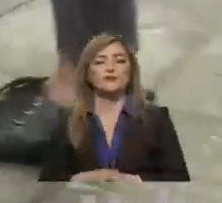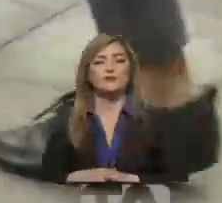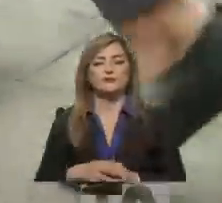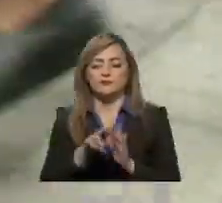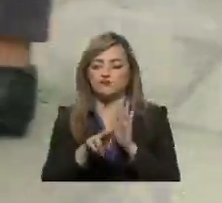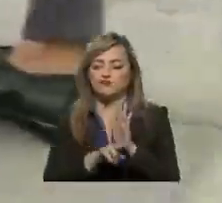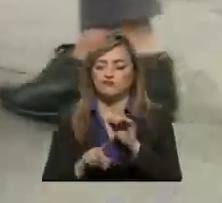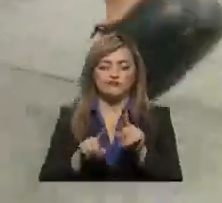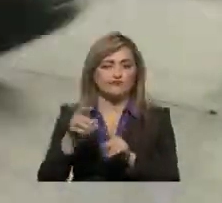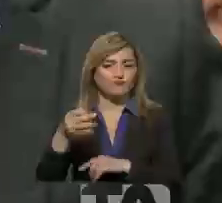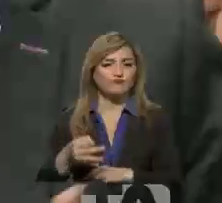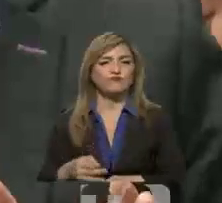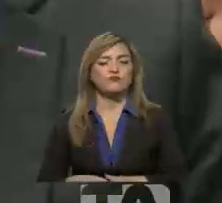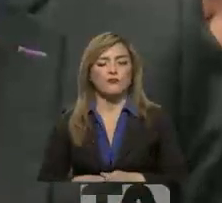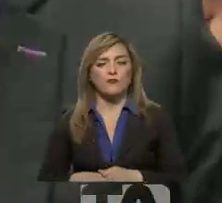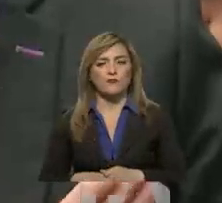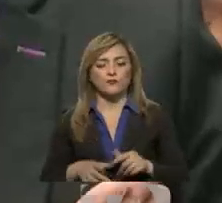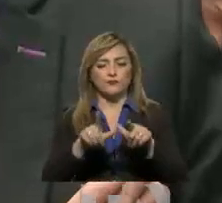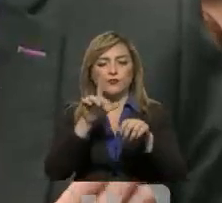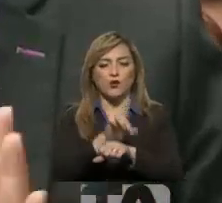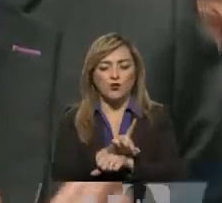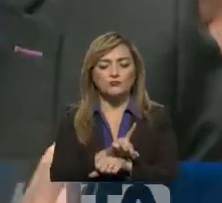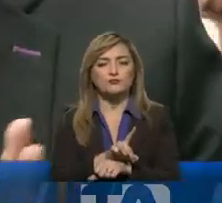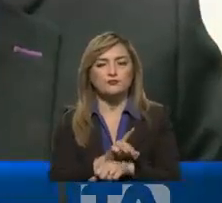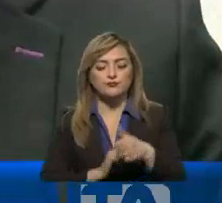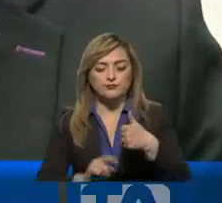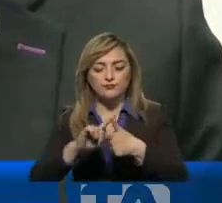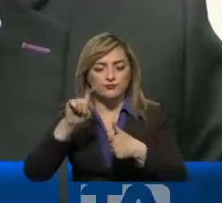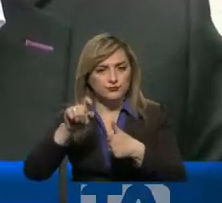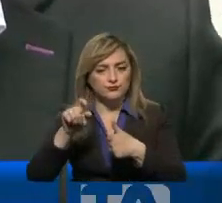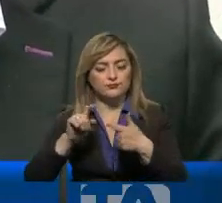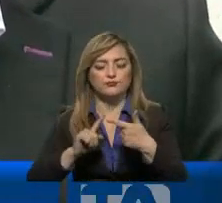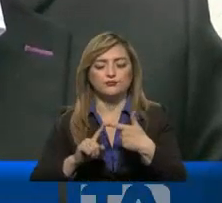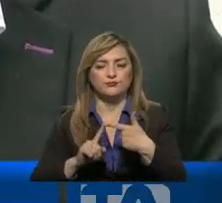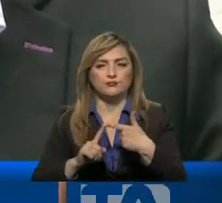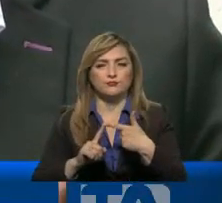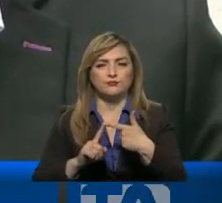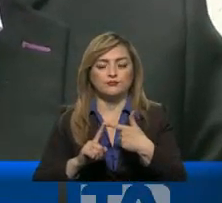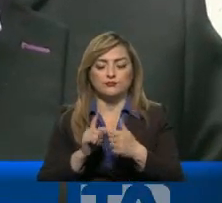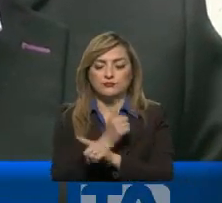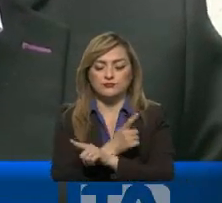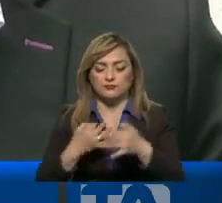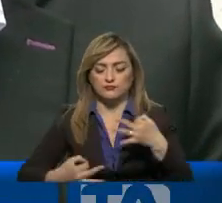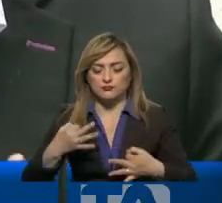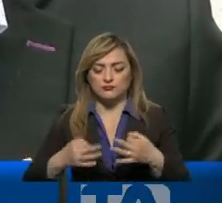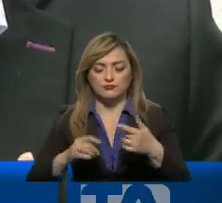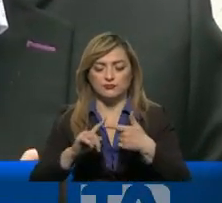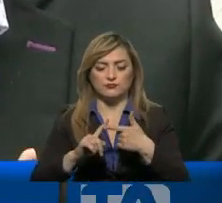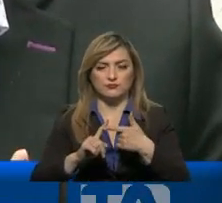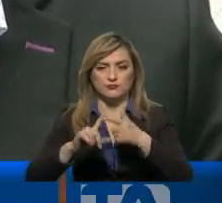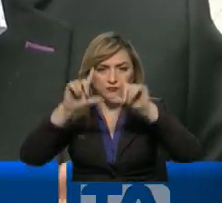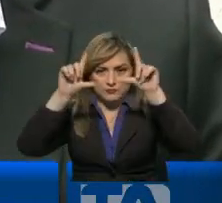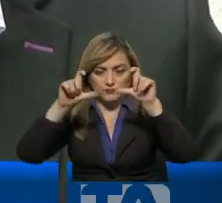cumplan con algunos requisitos. Certificado médico en primer lugar, que es lo necesario. tener es una discapacidad física, una